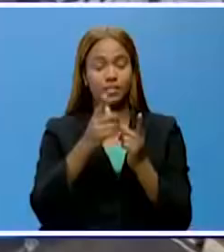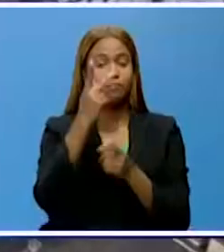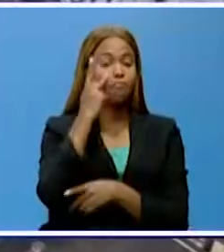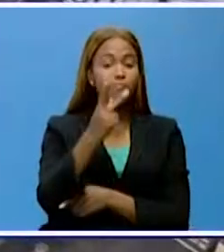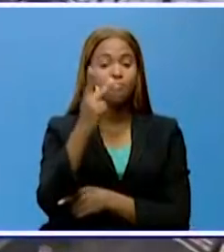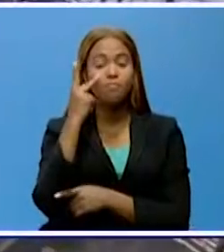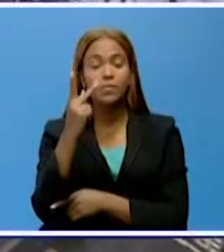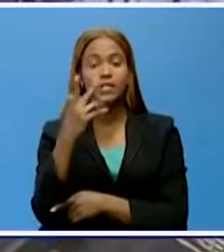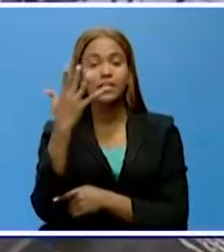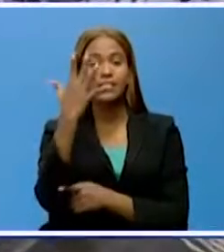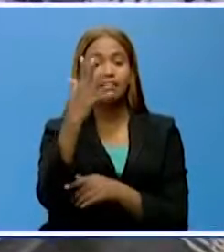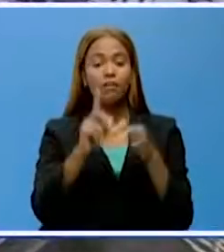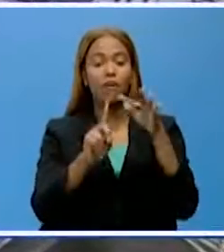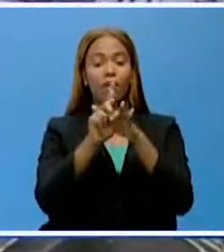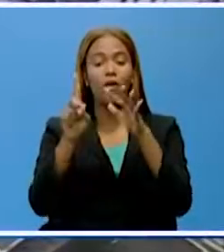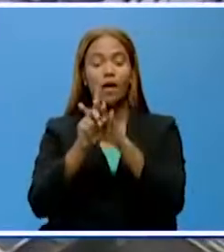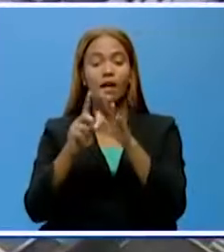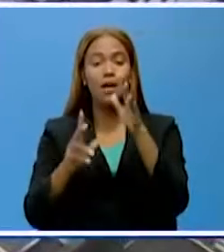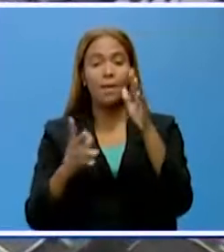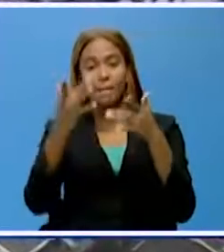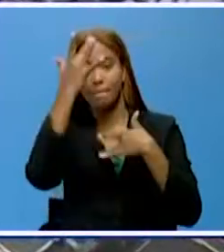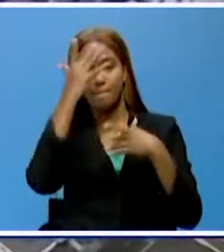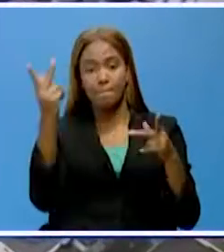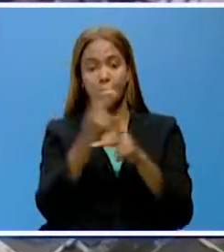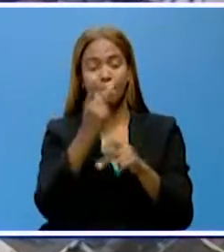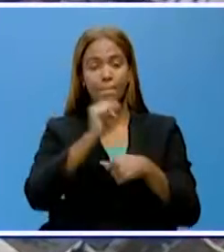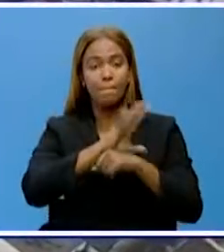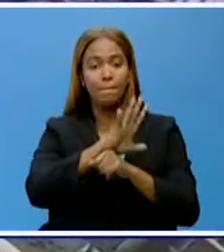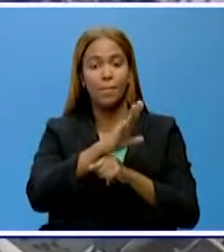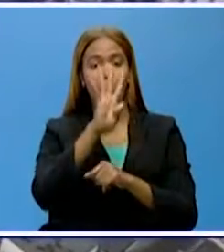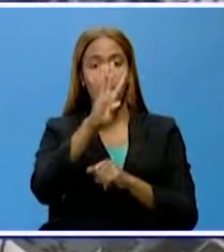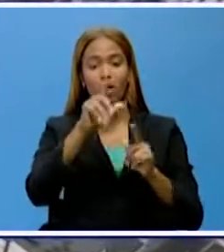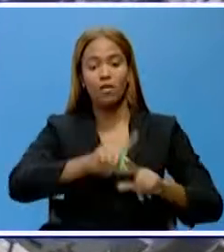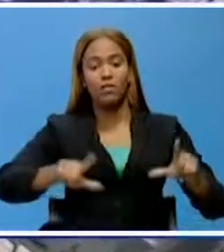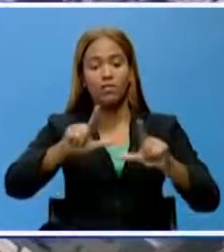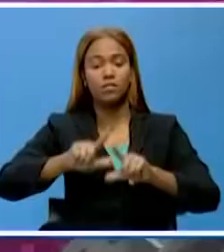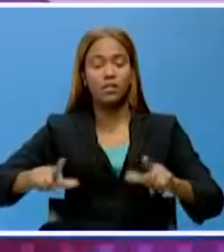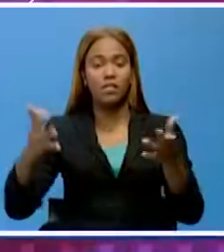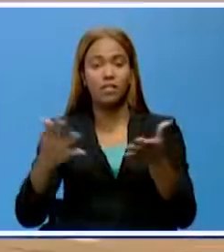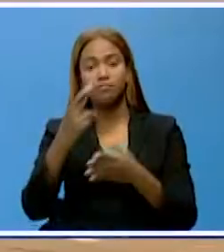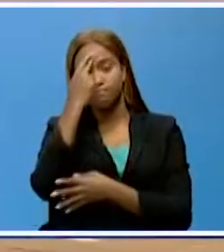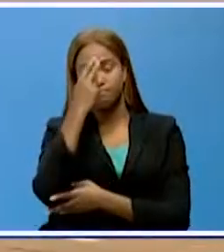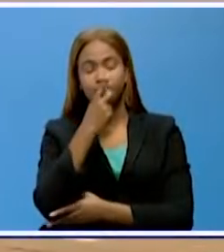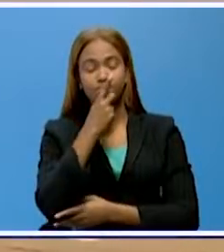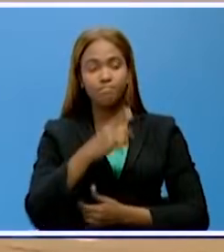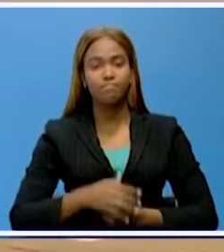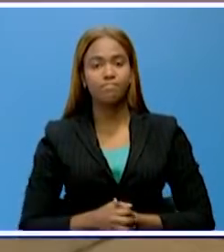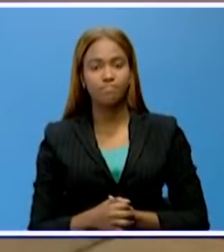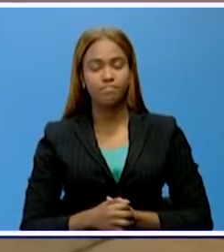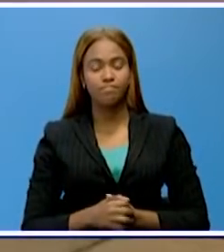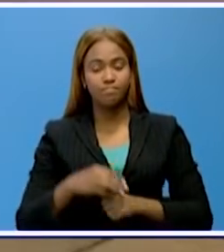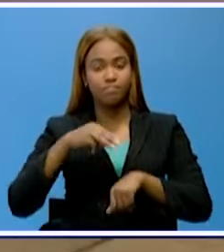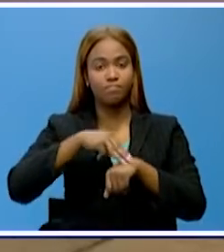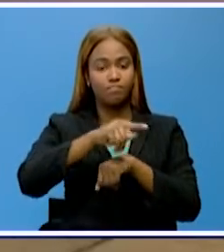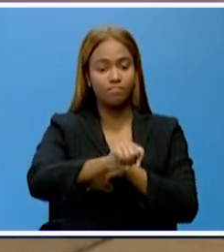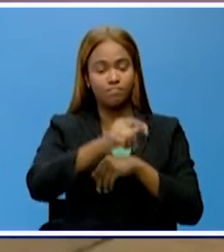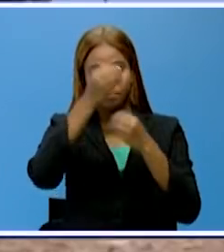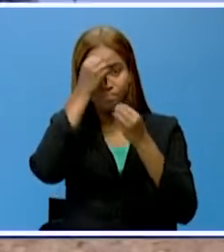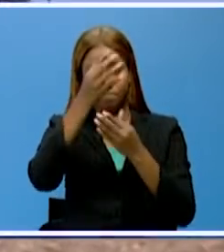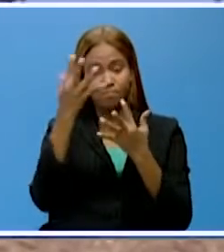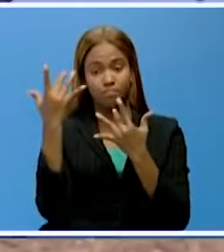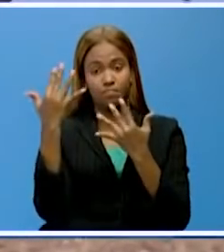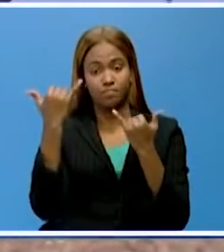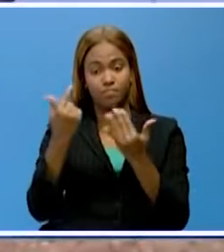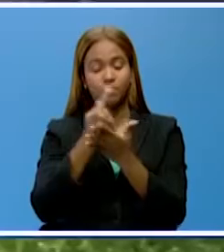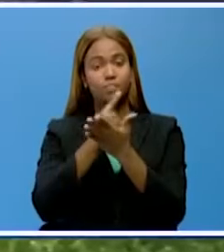identifican 5 variantes del COVID-19 en 4 demarcaciones del país. Turismo informa que espera que